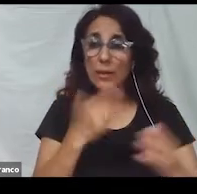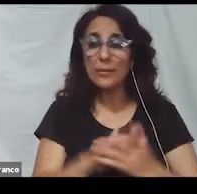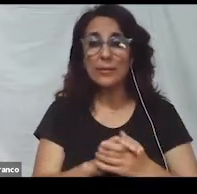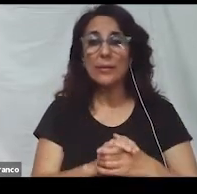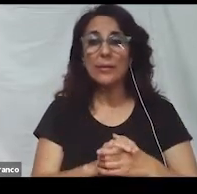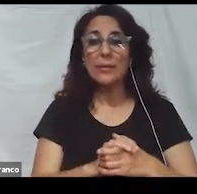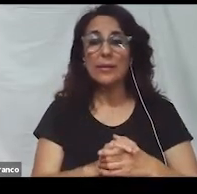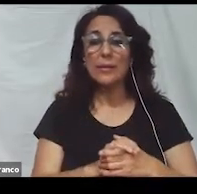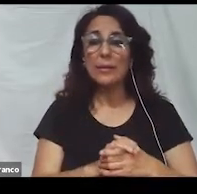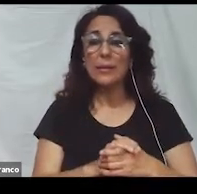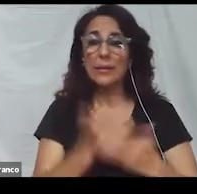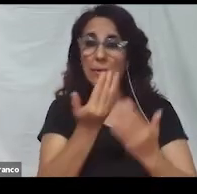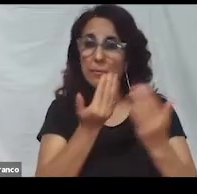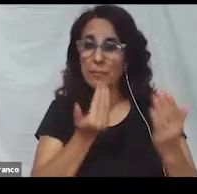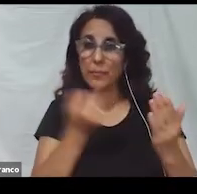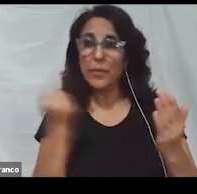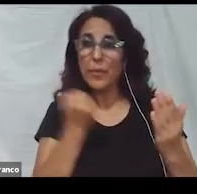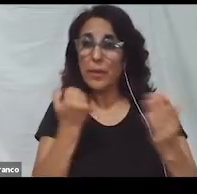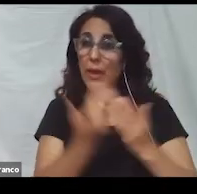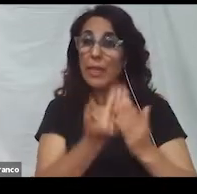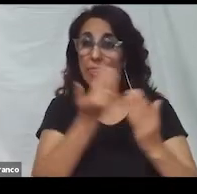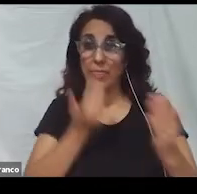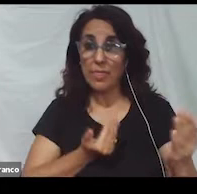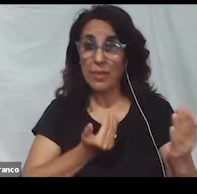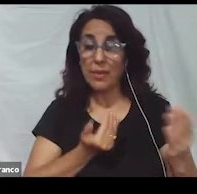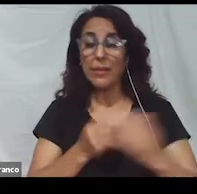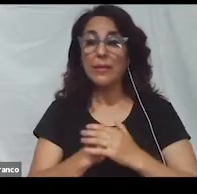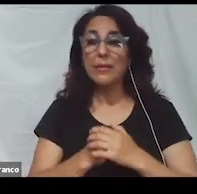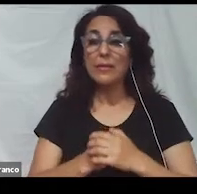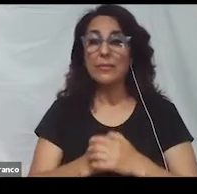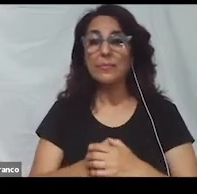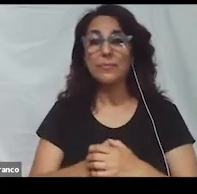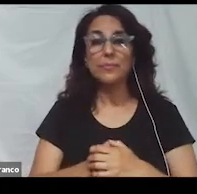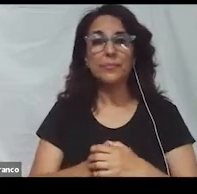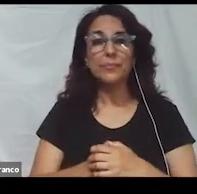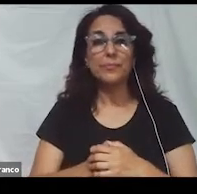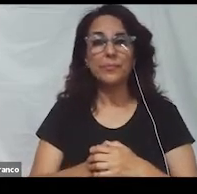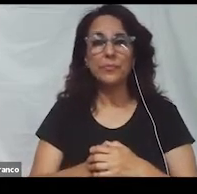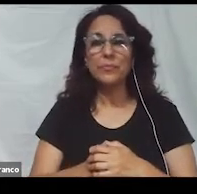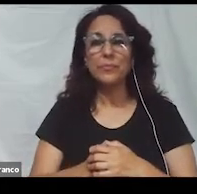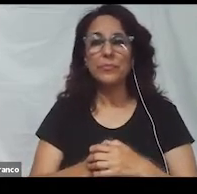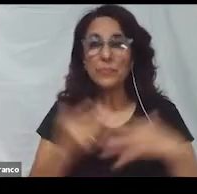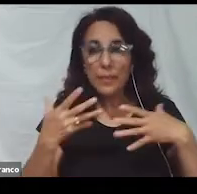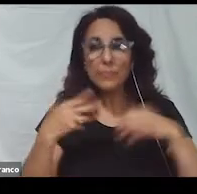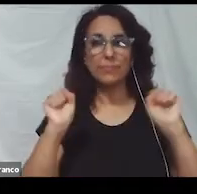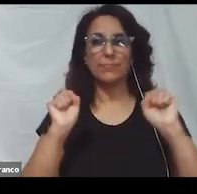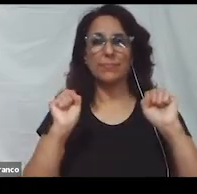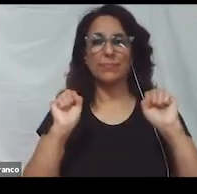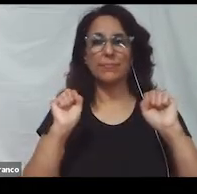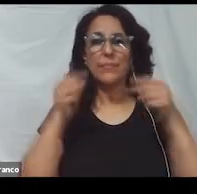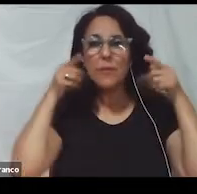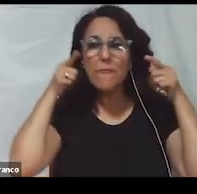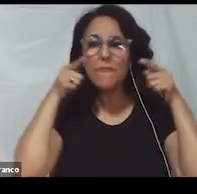tienes en este momento flotando encima de tu pantalla. Y de una manera accesible, lo importante es, como les dije, atrapar el